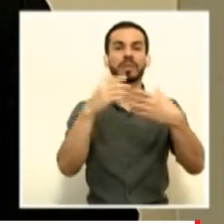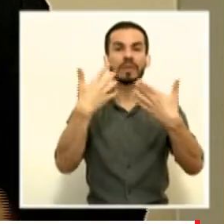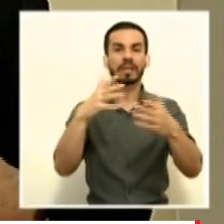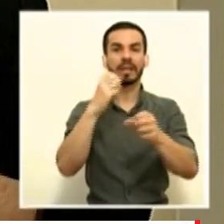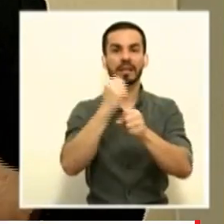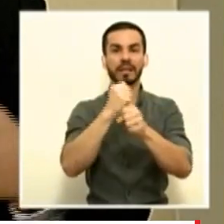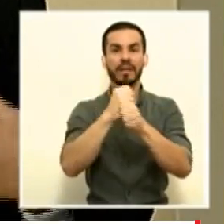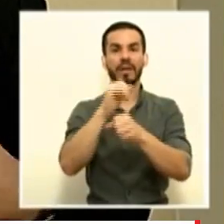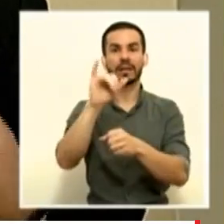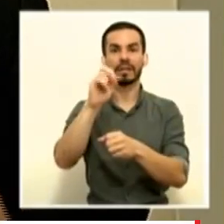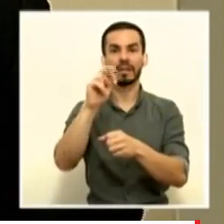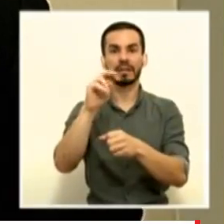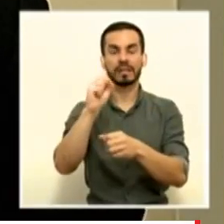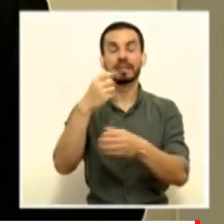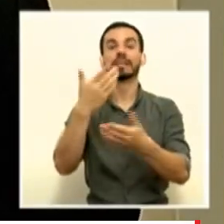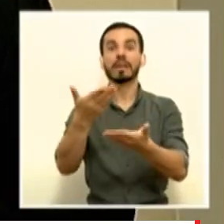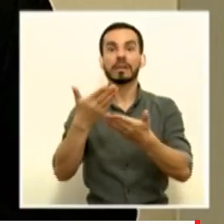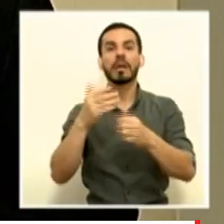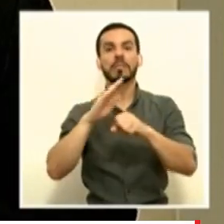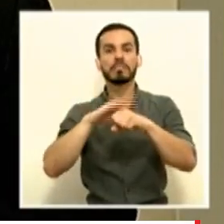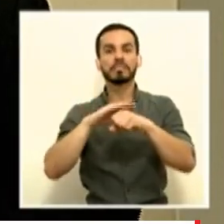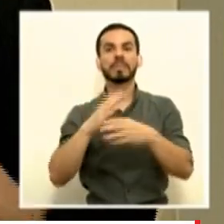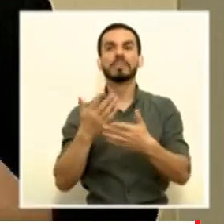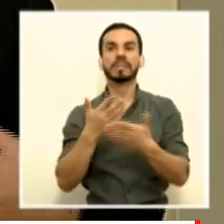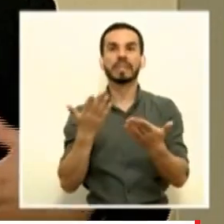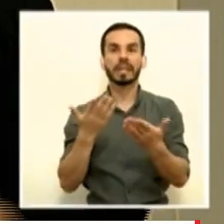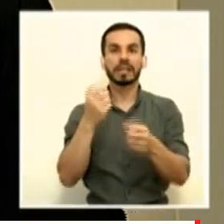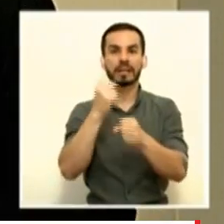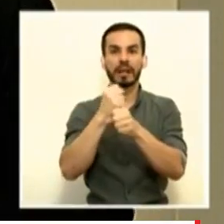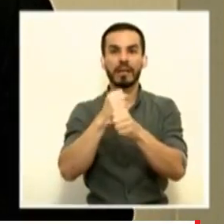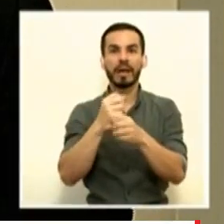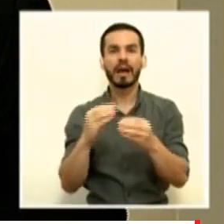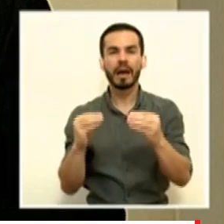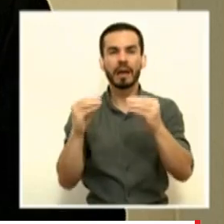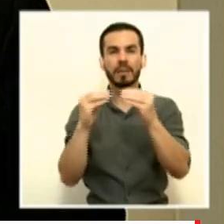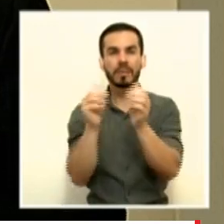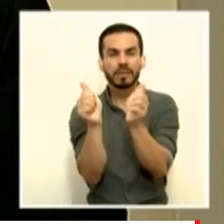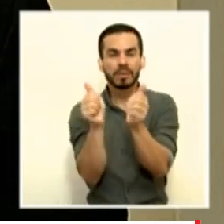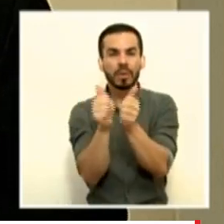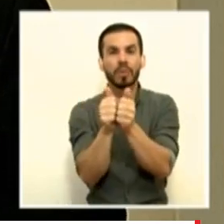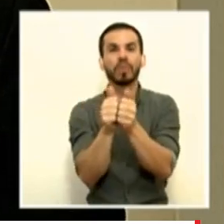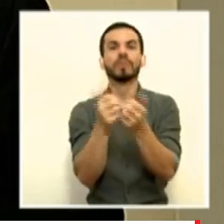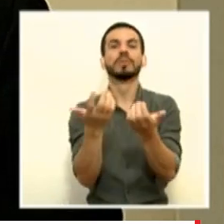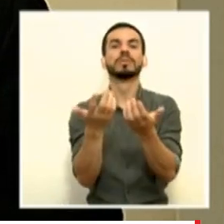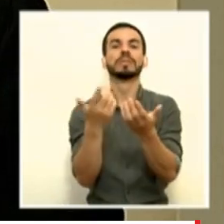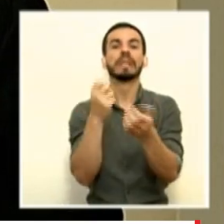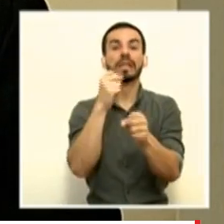el INS, el cual nos va a permitir trabajar todavía más en conjunto